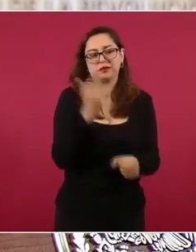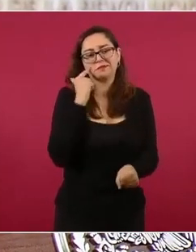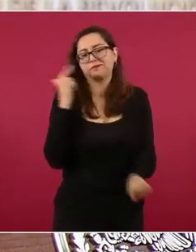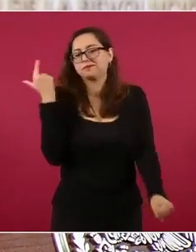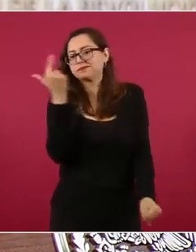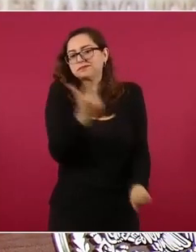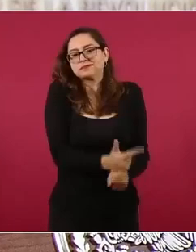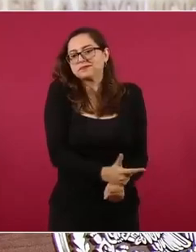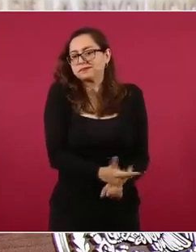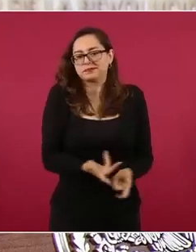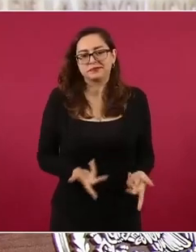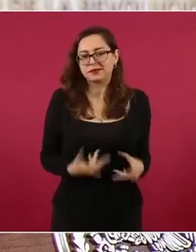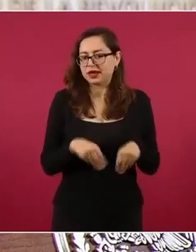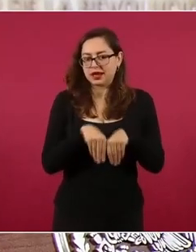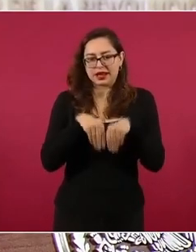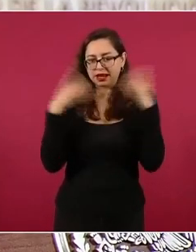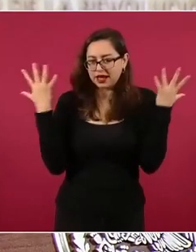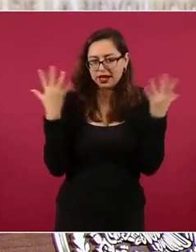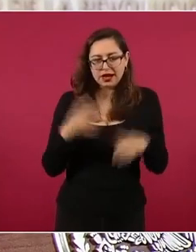es